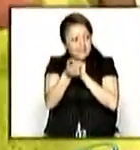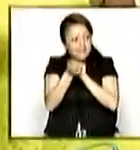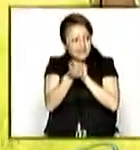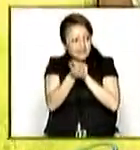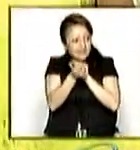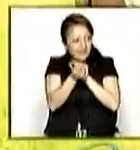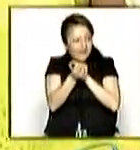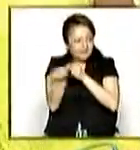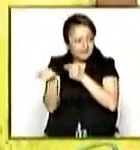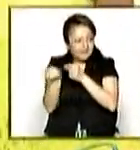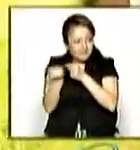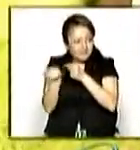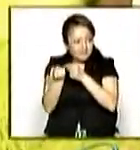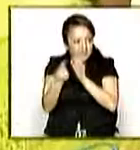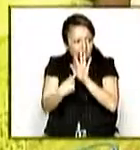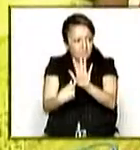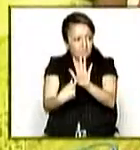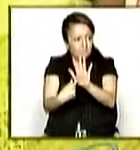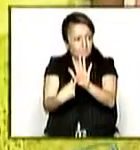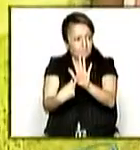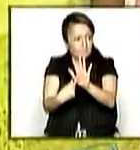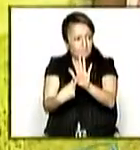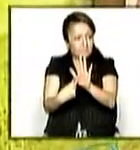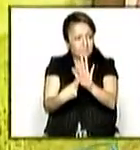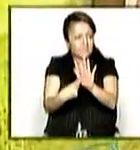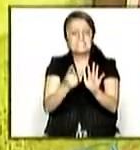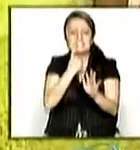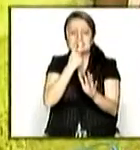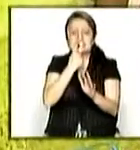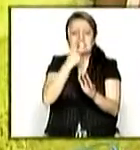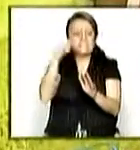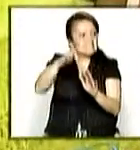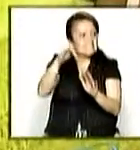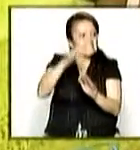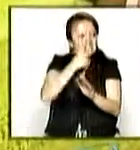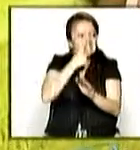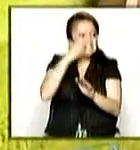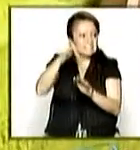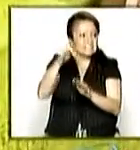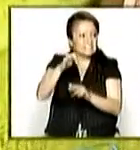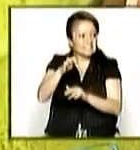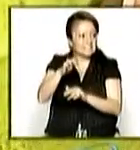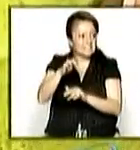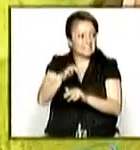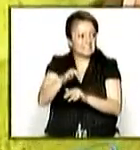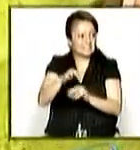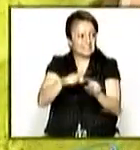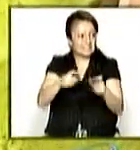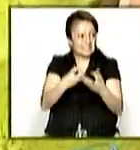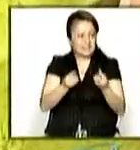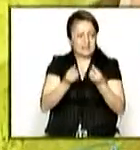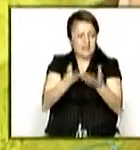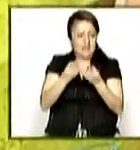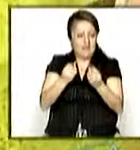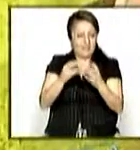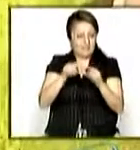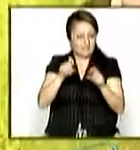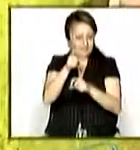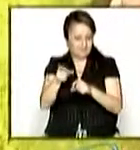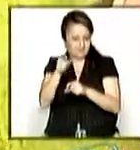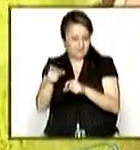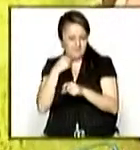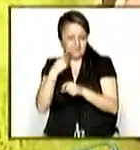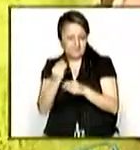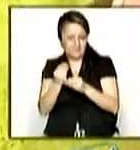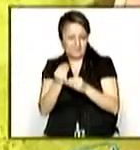la diferencia entre una prótesis llena de metal, ¿sí? Que tiene tóxicos, que la